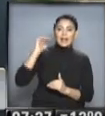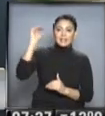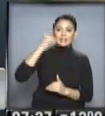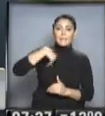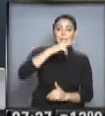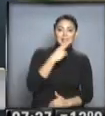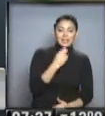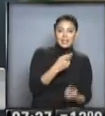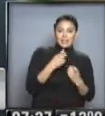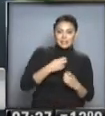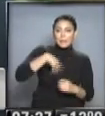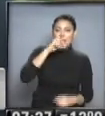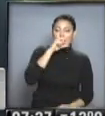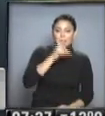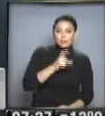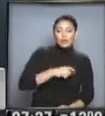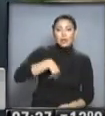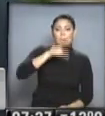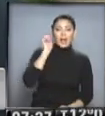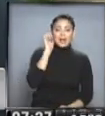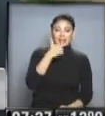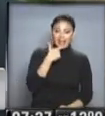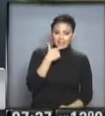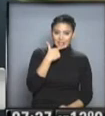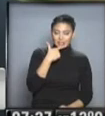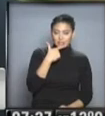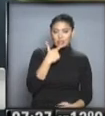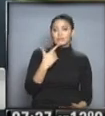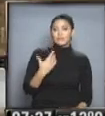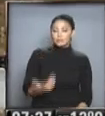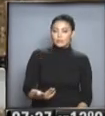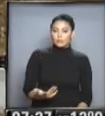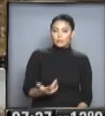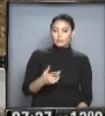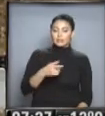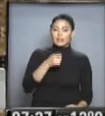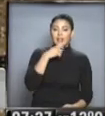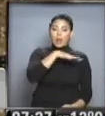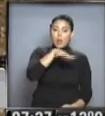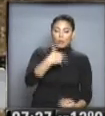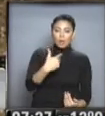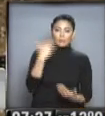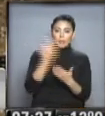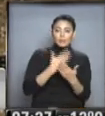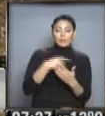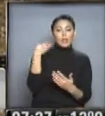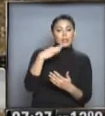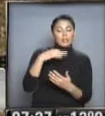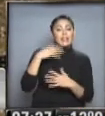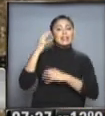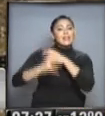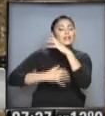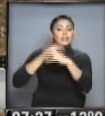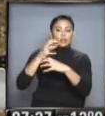más energía, consume más petróleo, consume más gas. Entonces, la potencialidad que hay en Vaca Muerta hay que desarrollarla y para eso